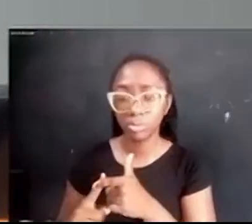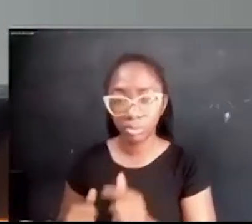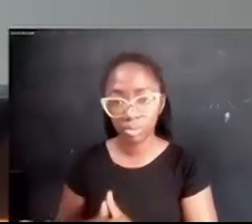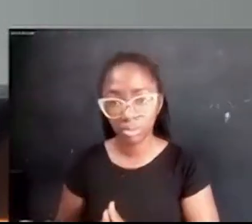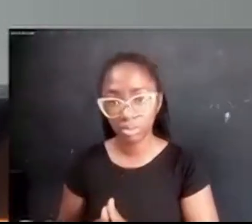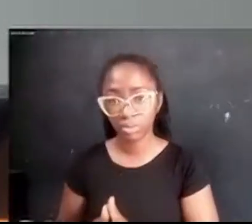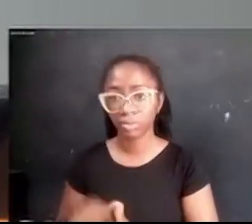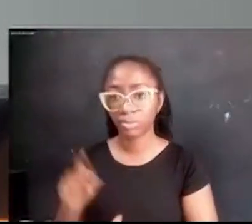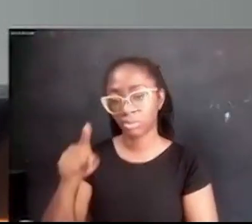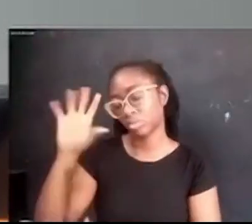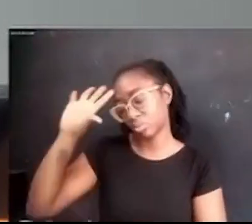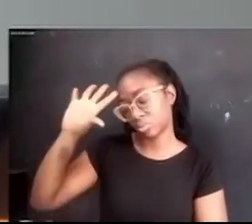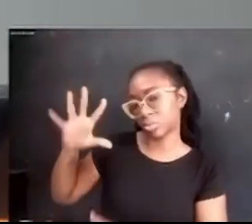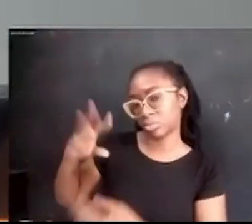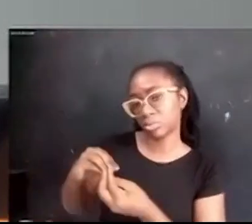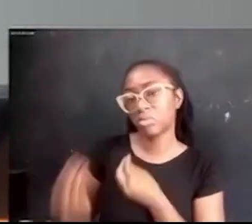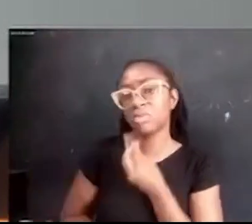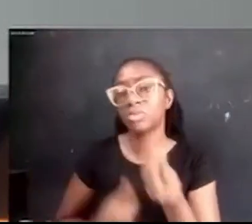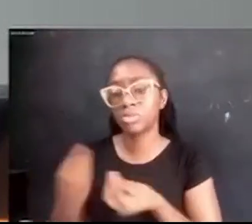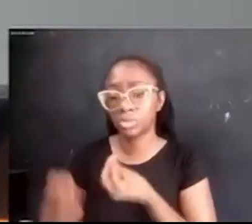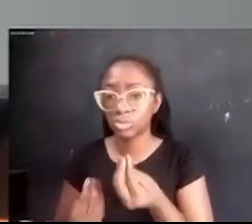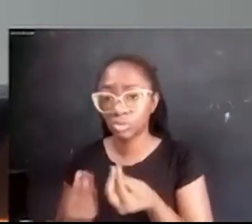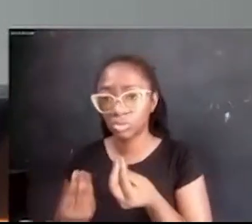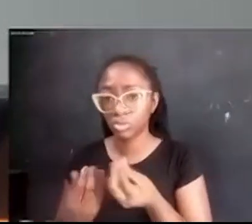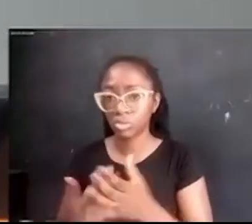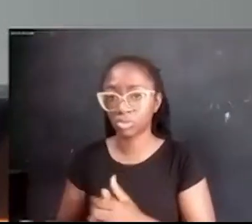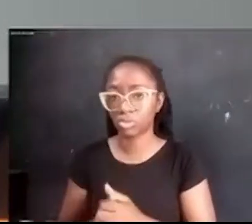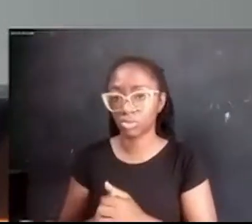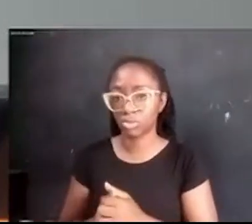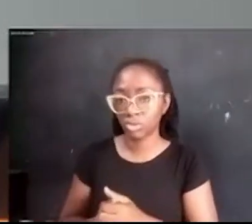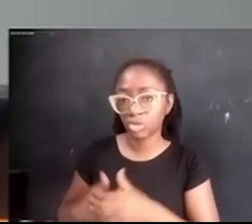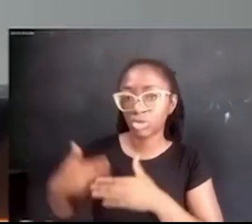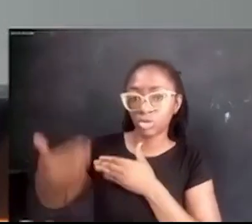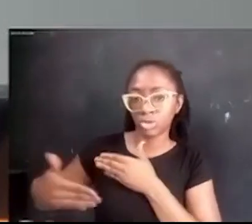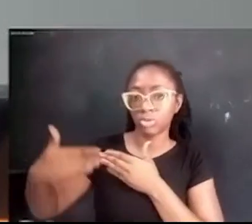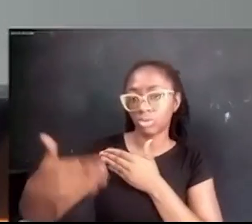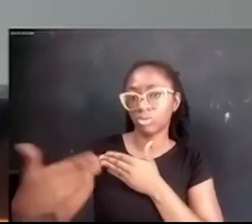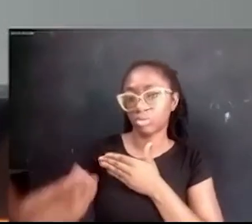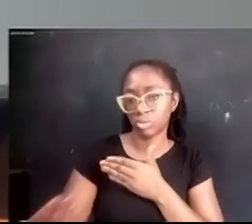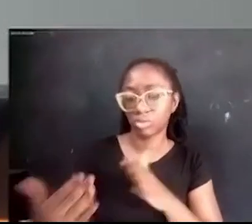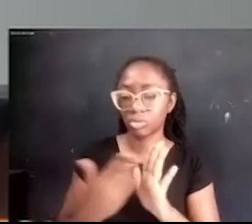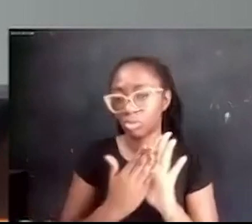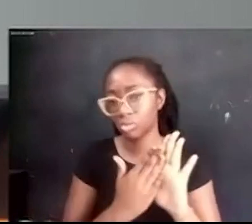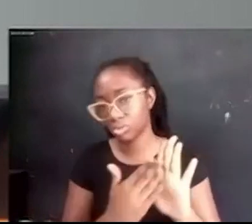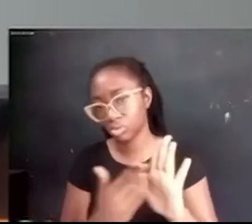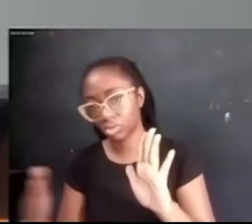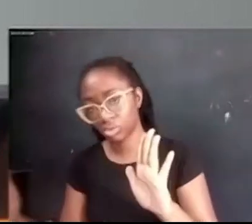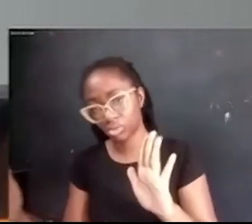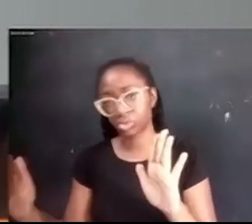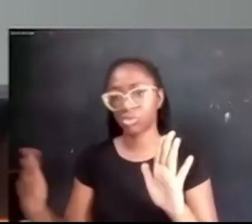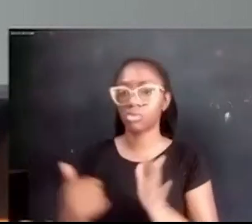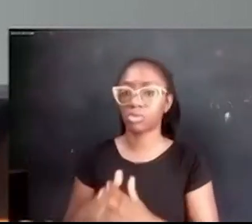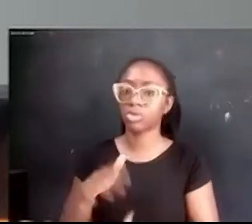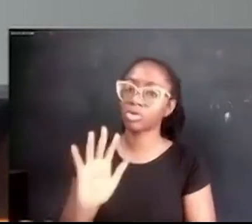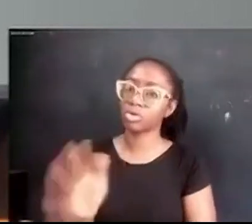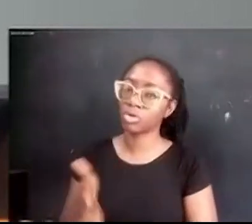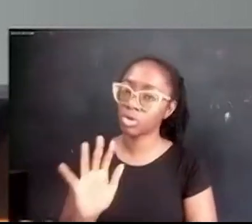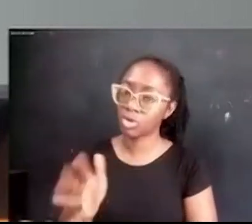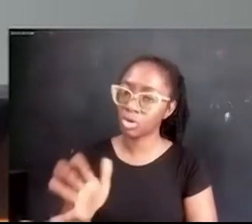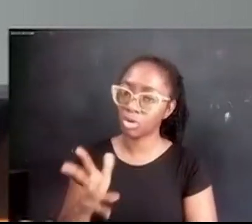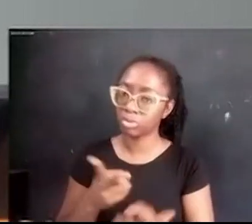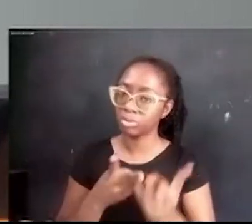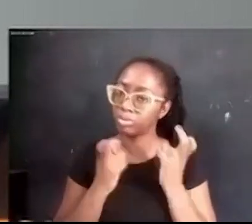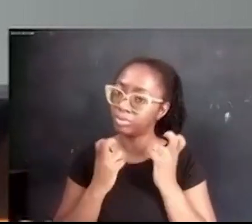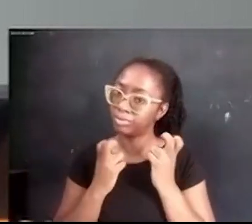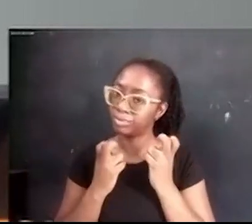con una respuesta. Progresivamente, durante nuestra historia, se han solidificado